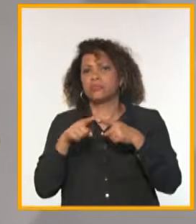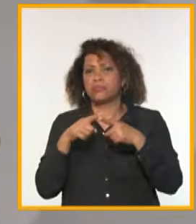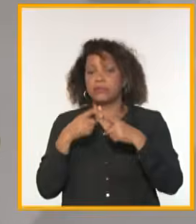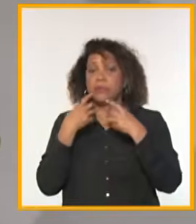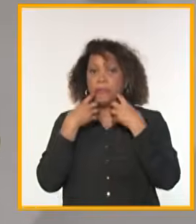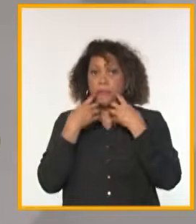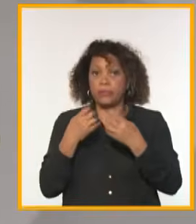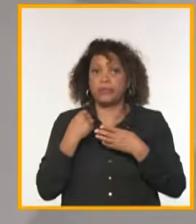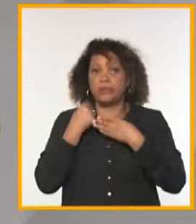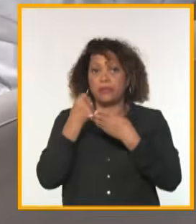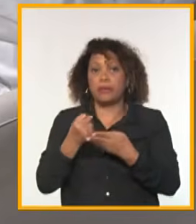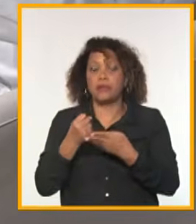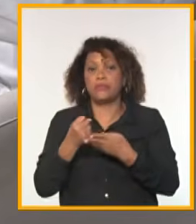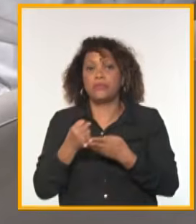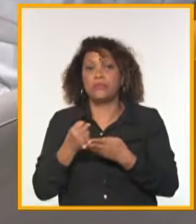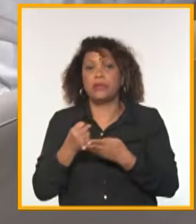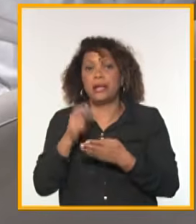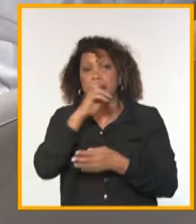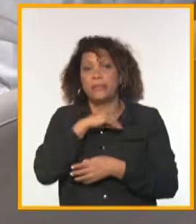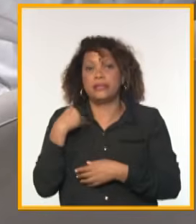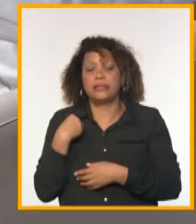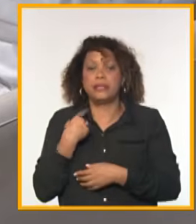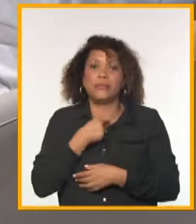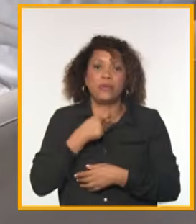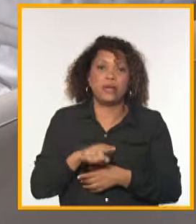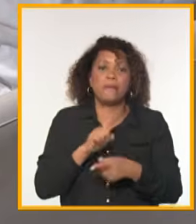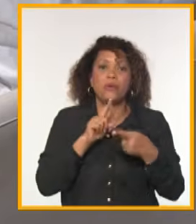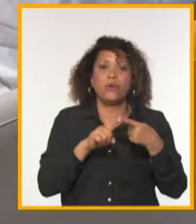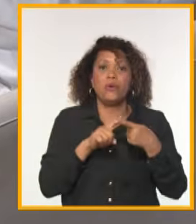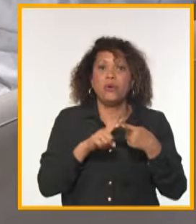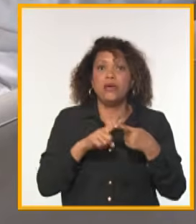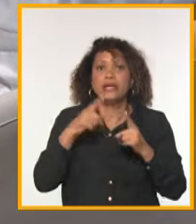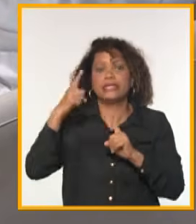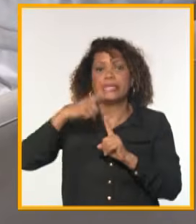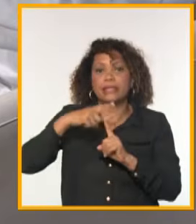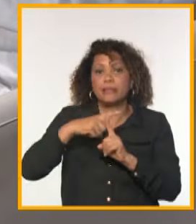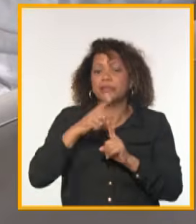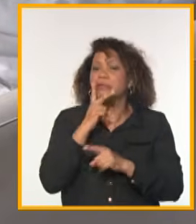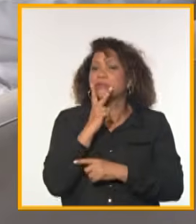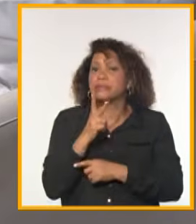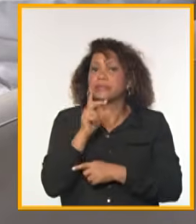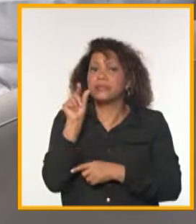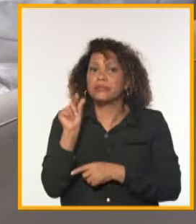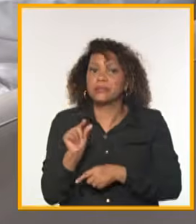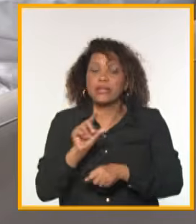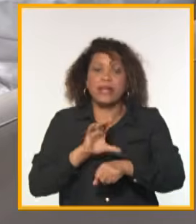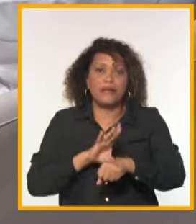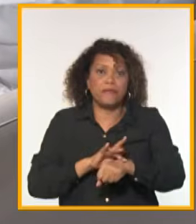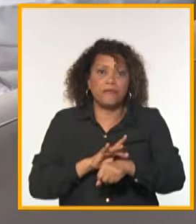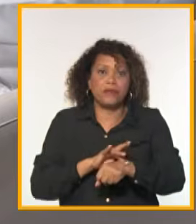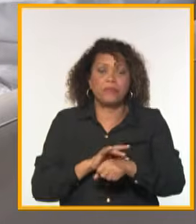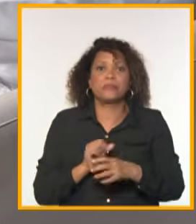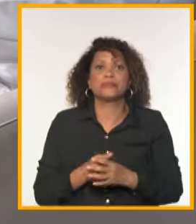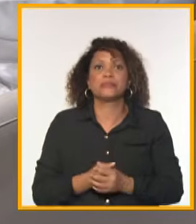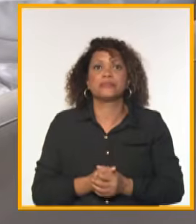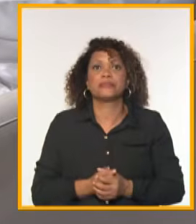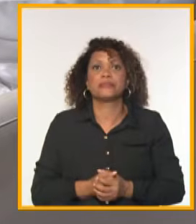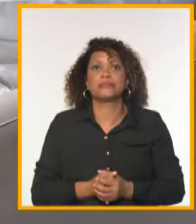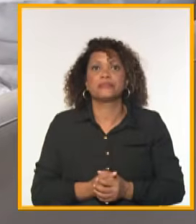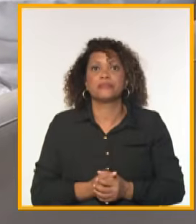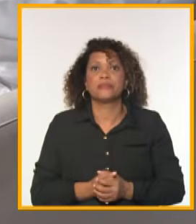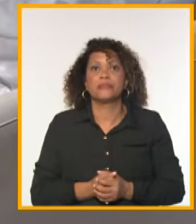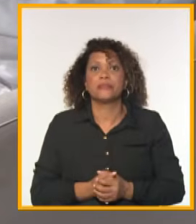a la medicina, que es tratamiento, atención al paciente, cura, es decir,